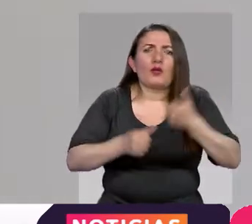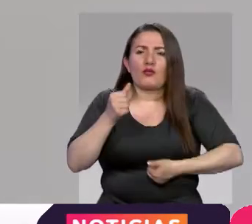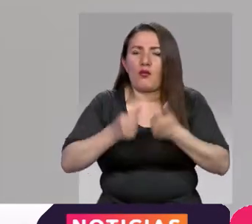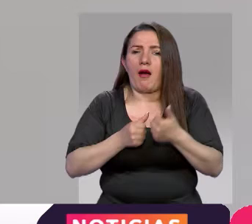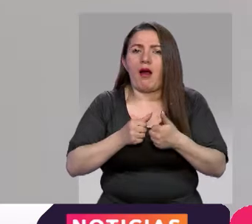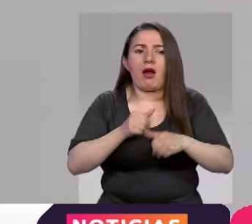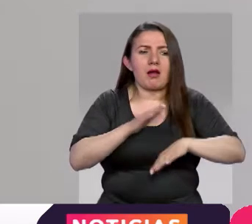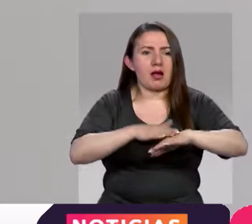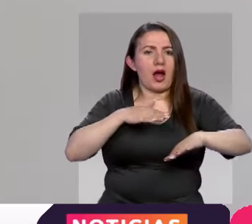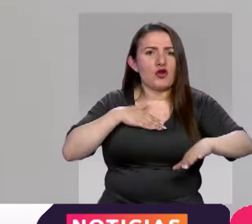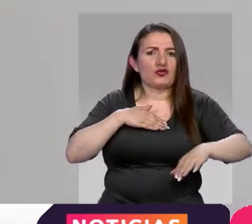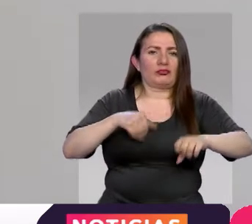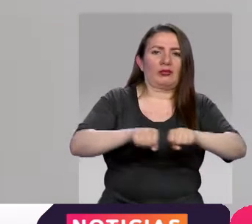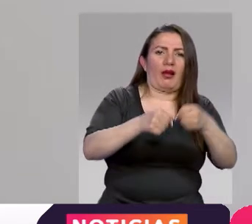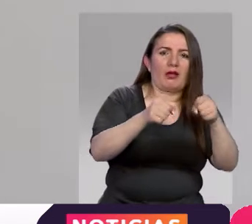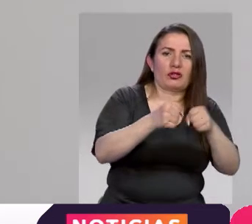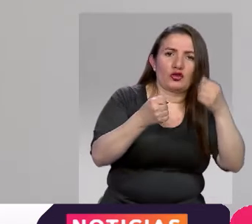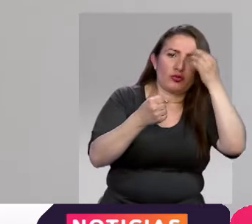de